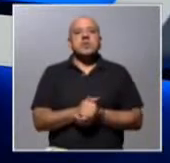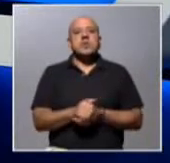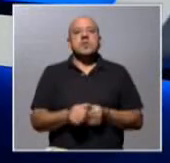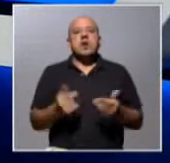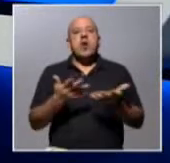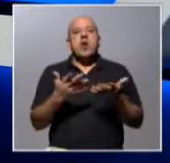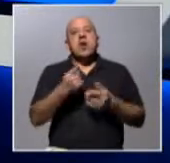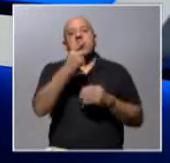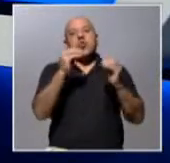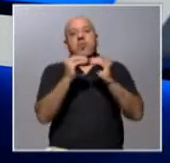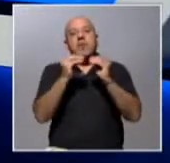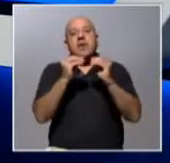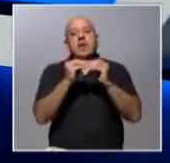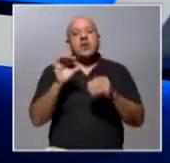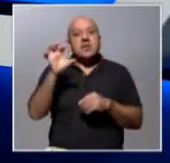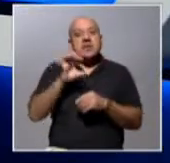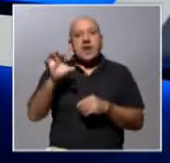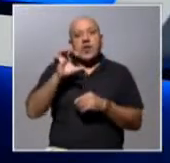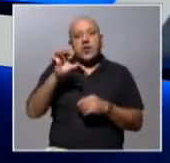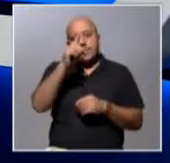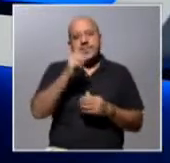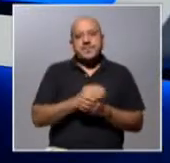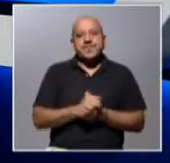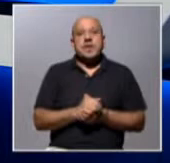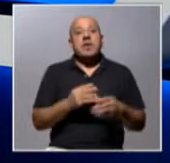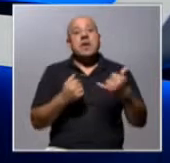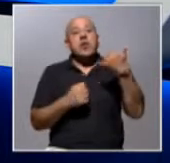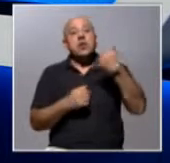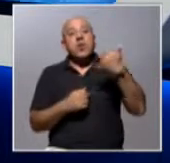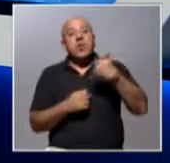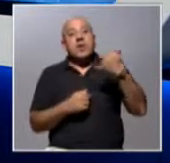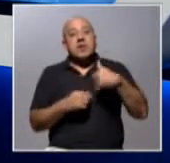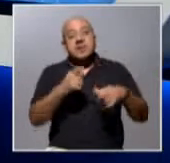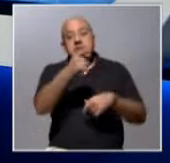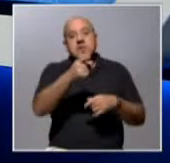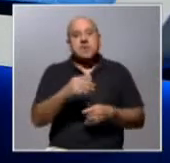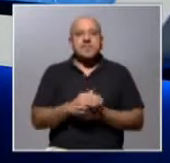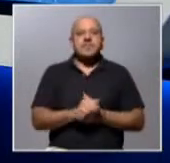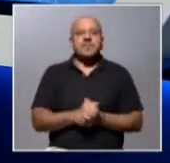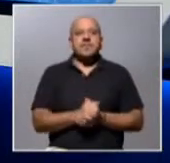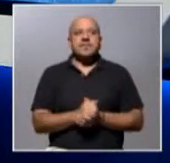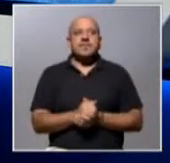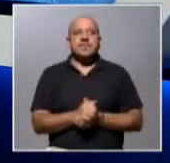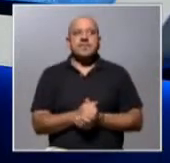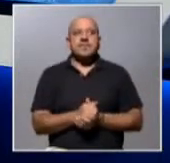con Jorge Temponi. Jorge, volvemos contigo para que nos cuentes un poco más de esta iniciativa.